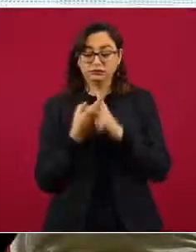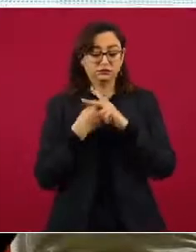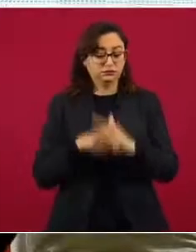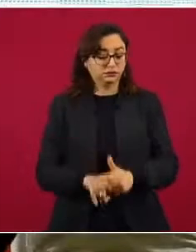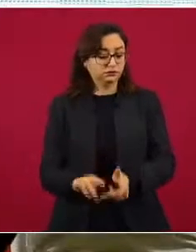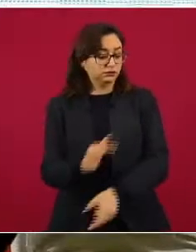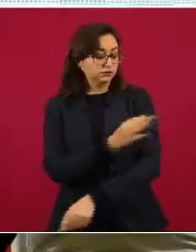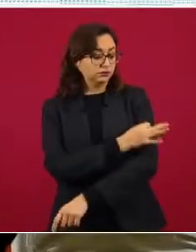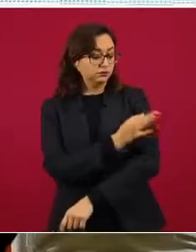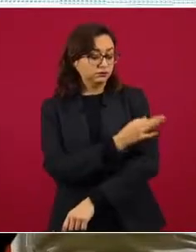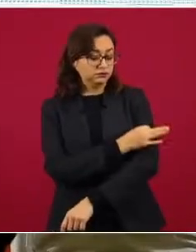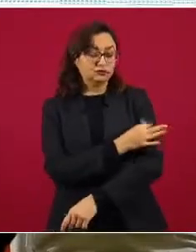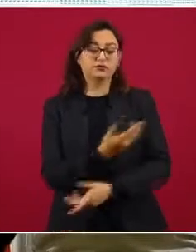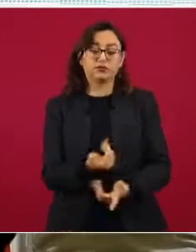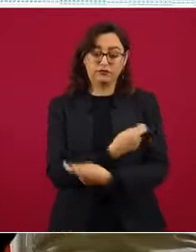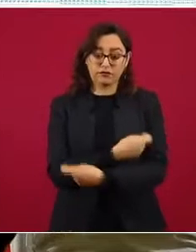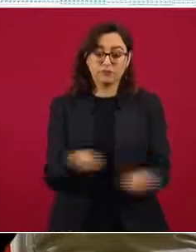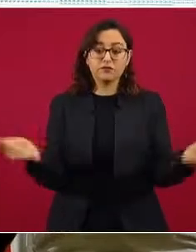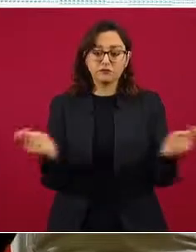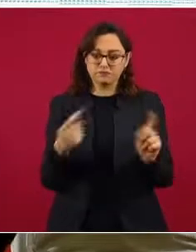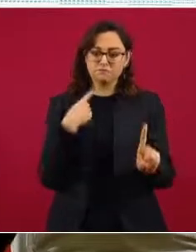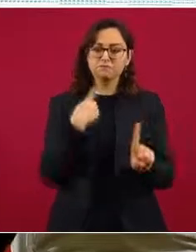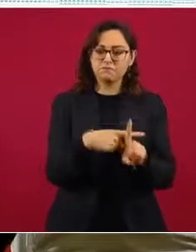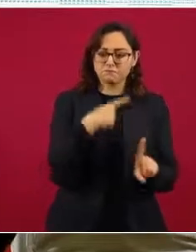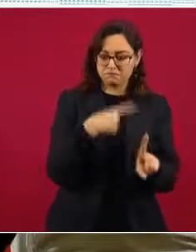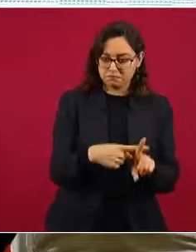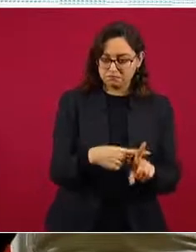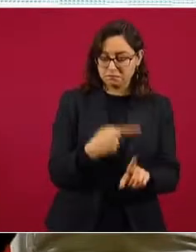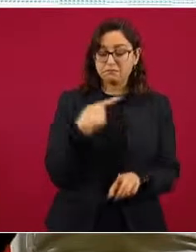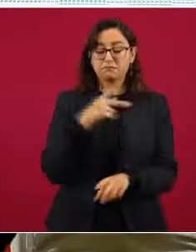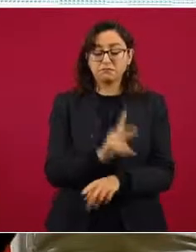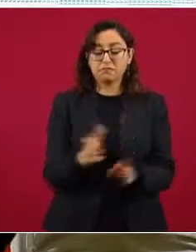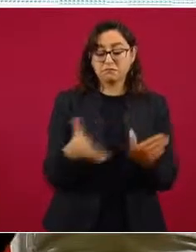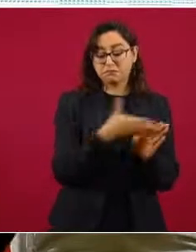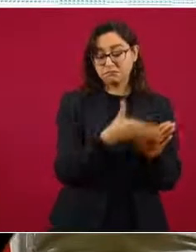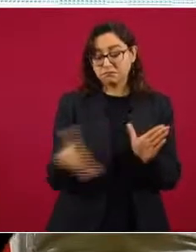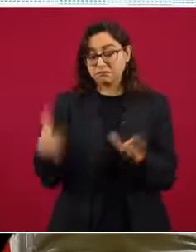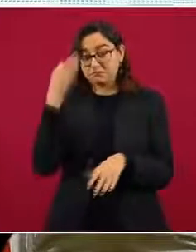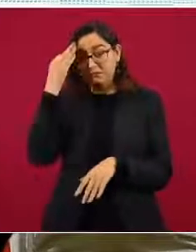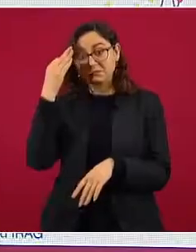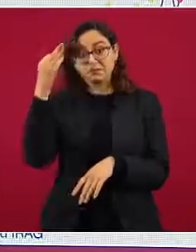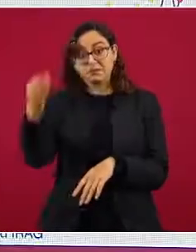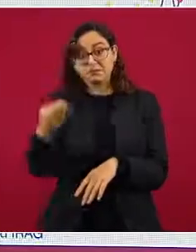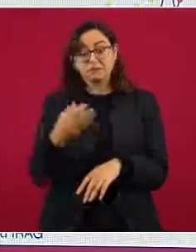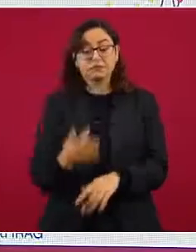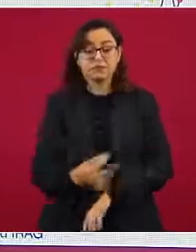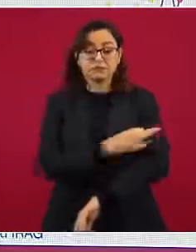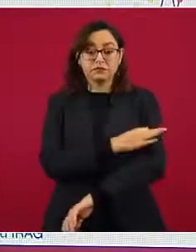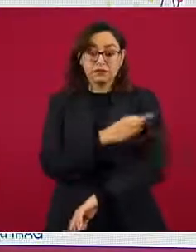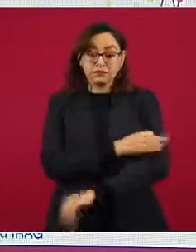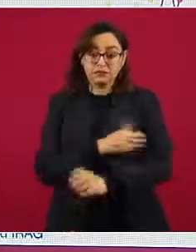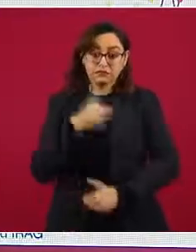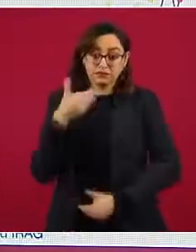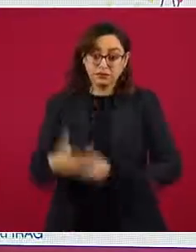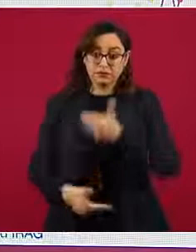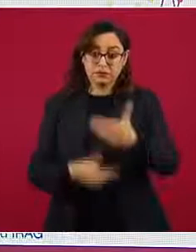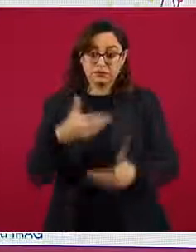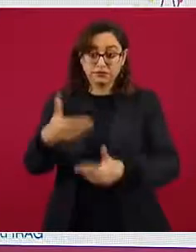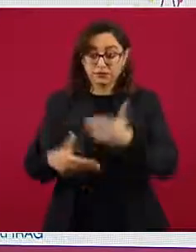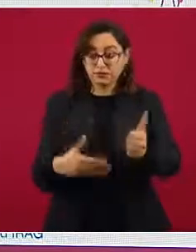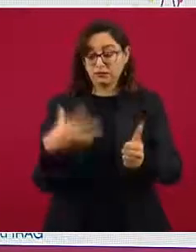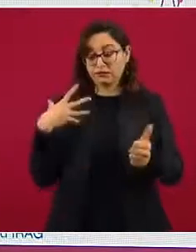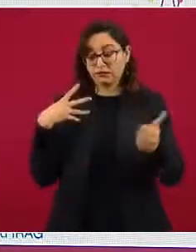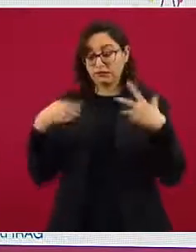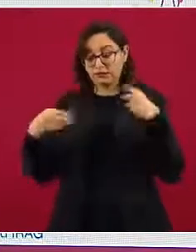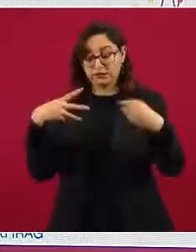pero es muy importante la prudencia porque durante el tiempo que tarde la aplicación de la vacuna, la epidemia seguirá en México y en